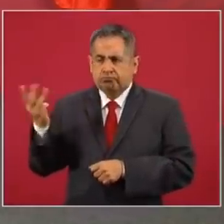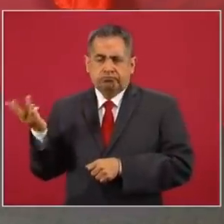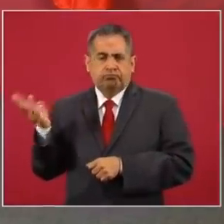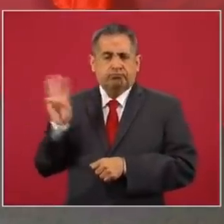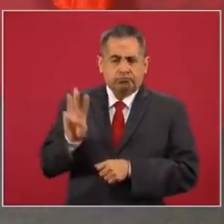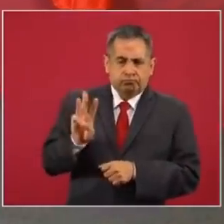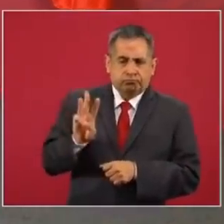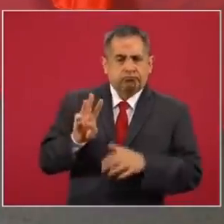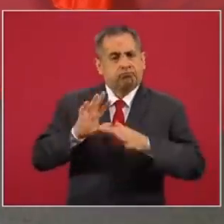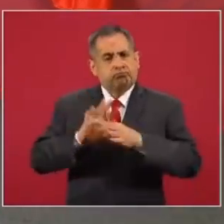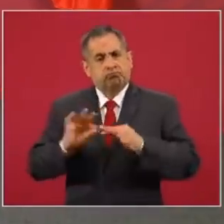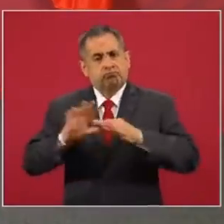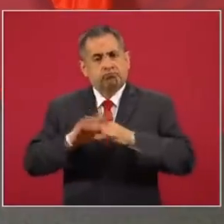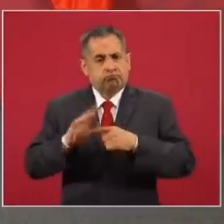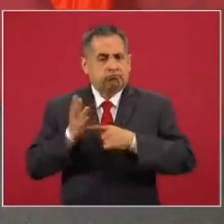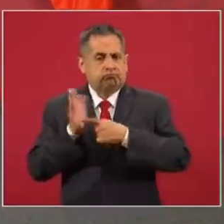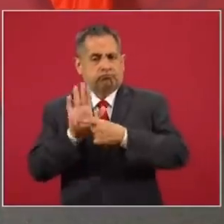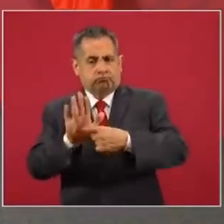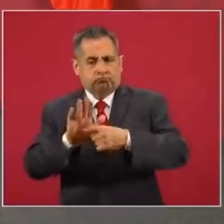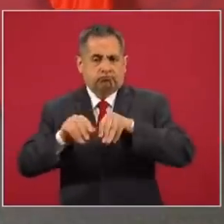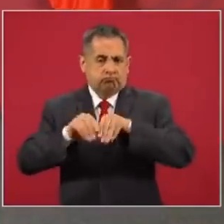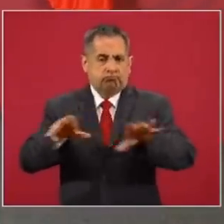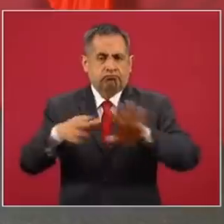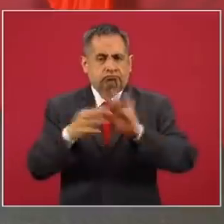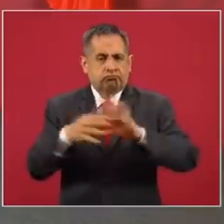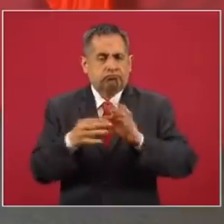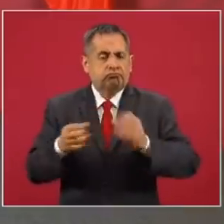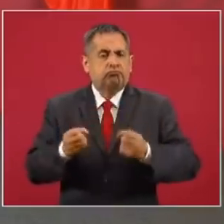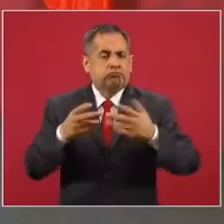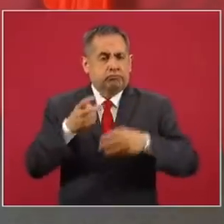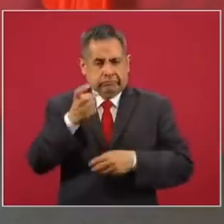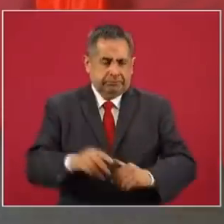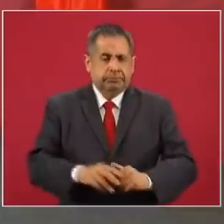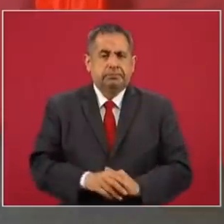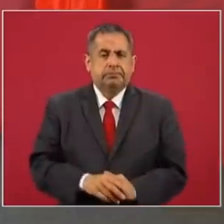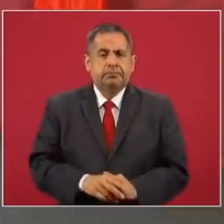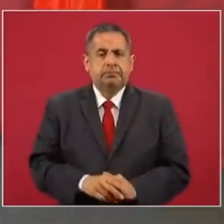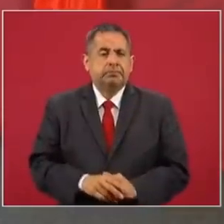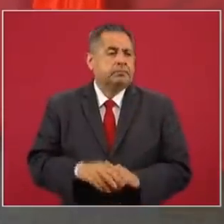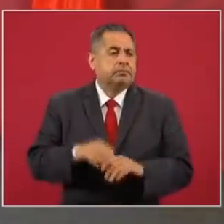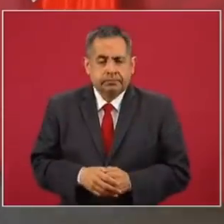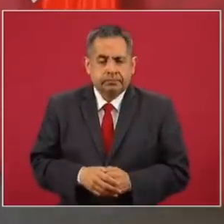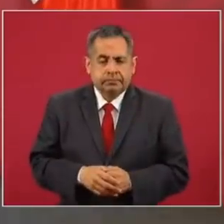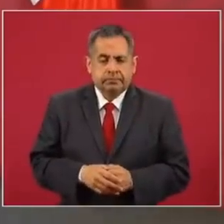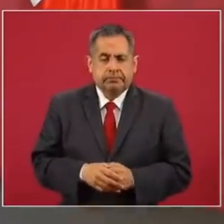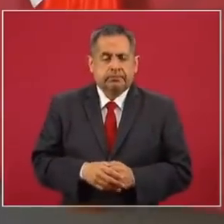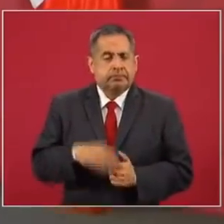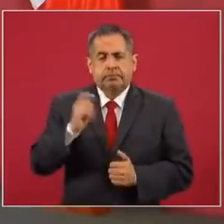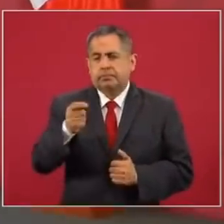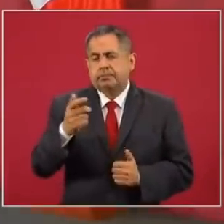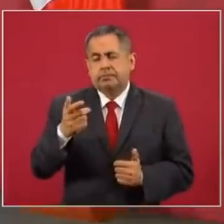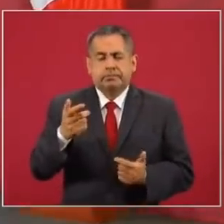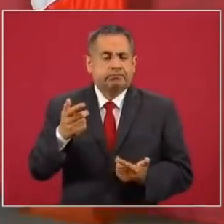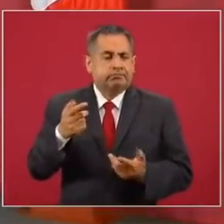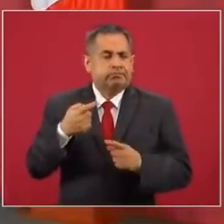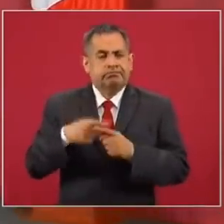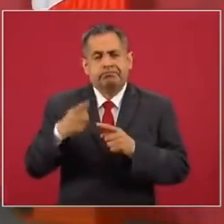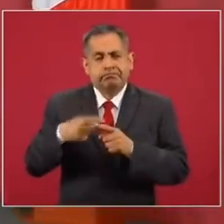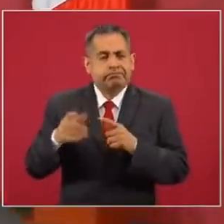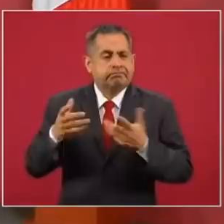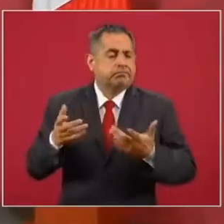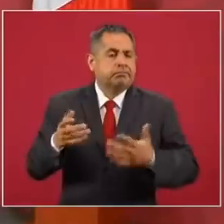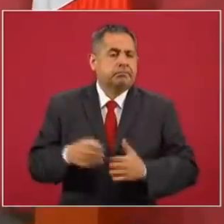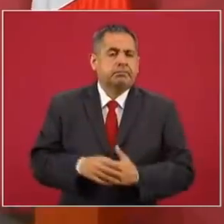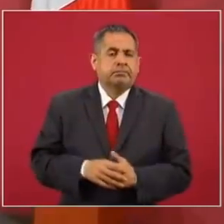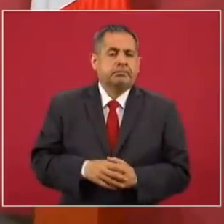les expongan sobre esto, de todas las